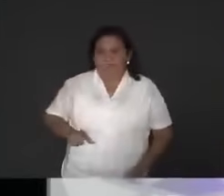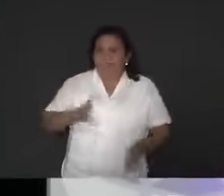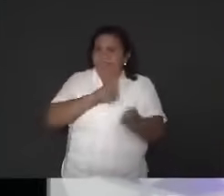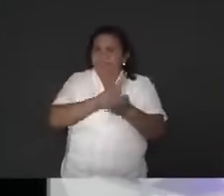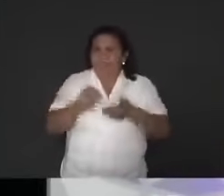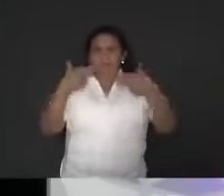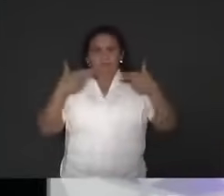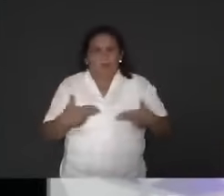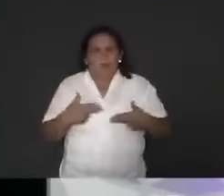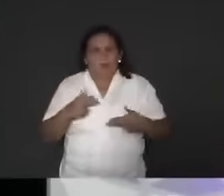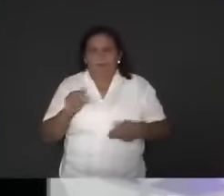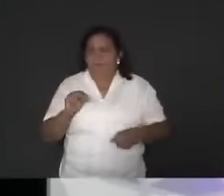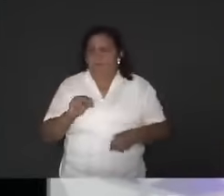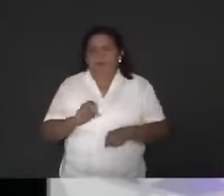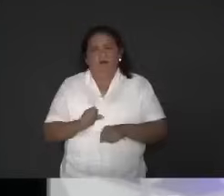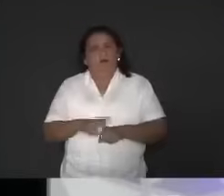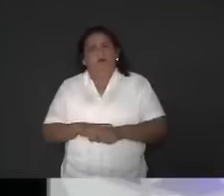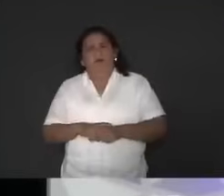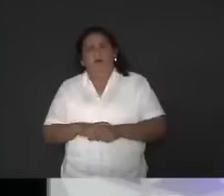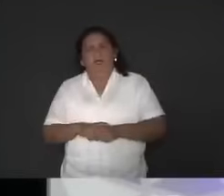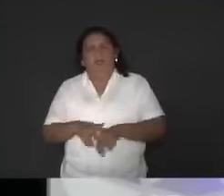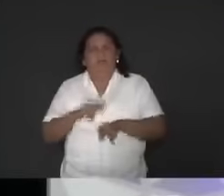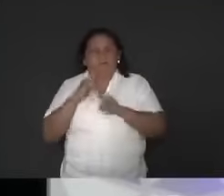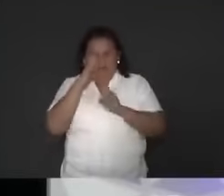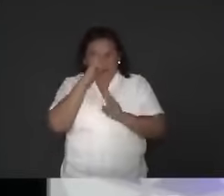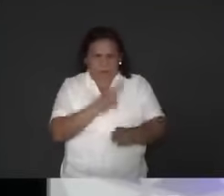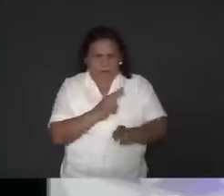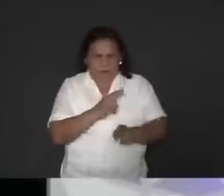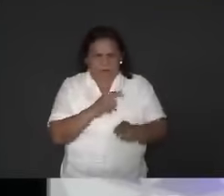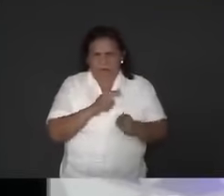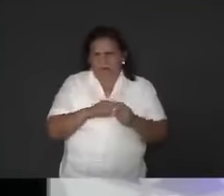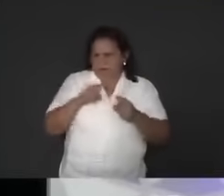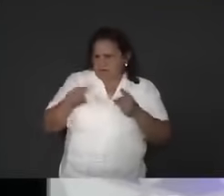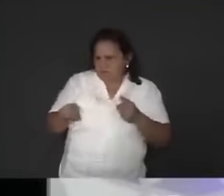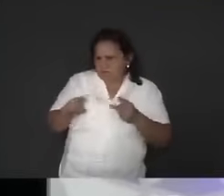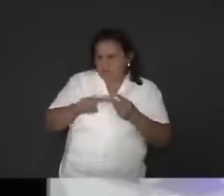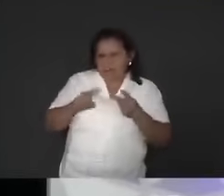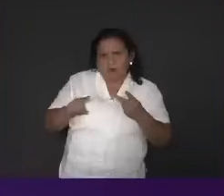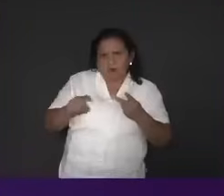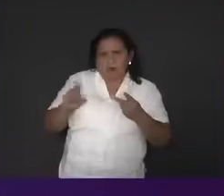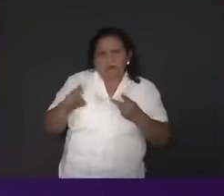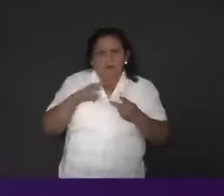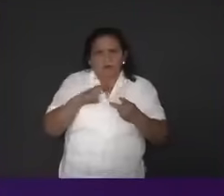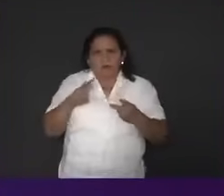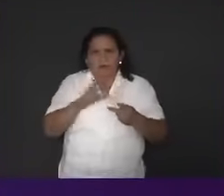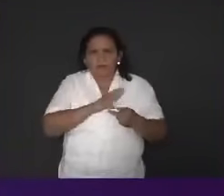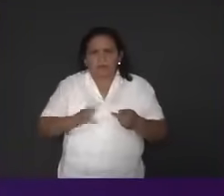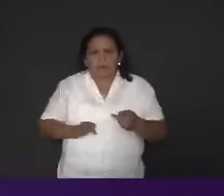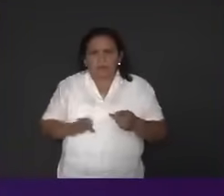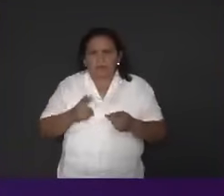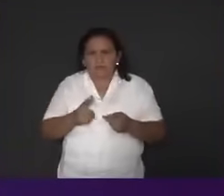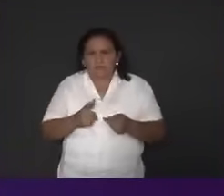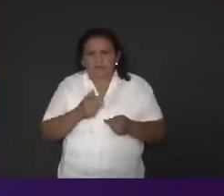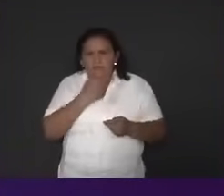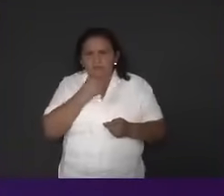respetado. Te invito a googlear Renan Derechos Humanos o Guacho Derechos Humanos. Gracias, candidata. ¿Alguien más?